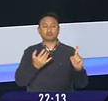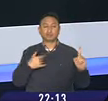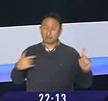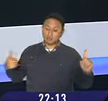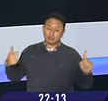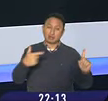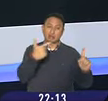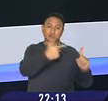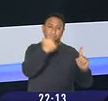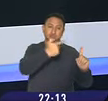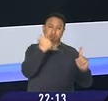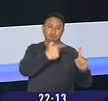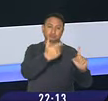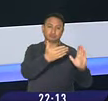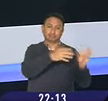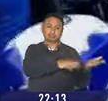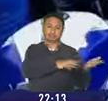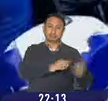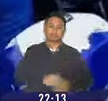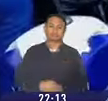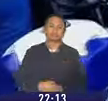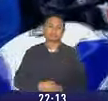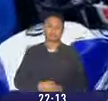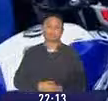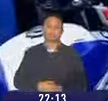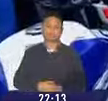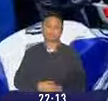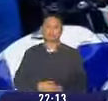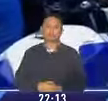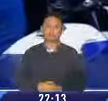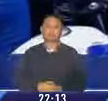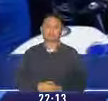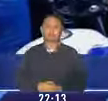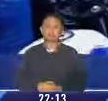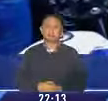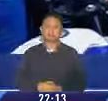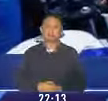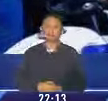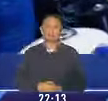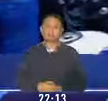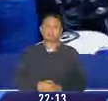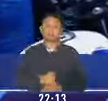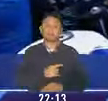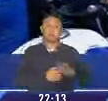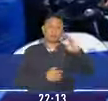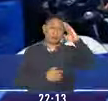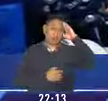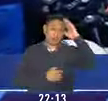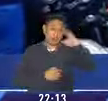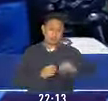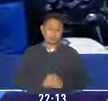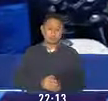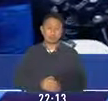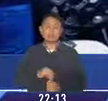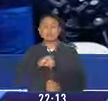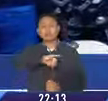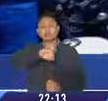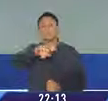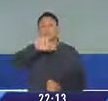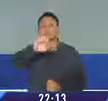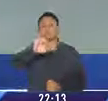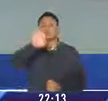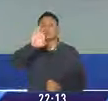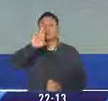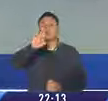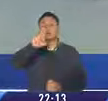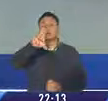sicarios en moto lo acribillaron. Está la presencia del fiscal. Está la presencia... El gendarme, identificado como Jefferson Vera